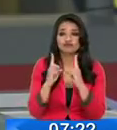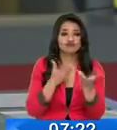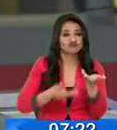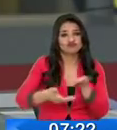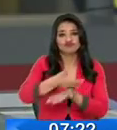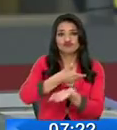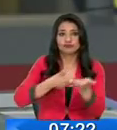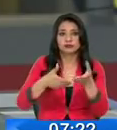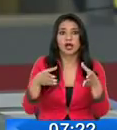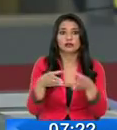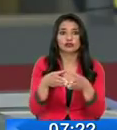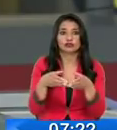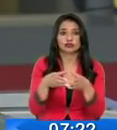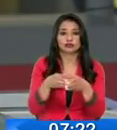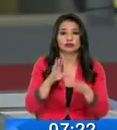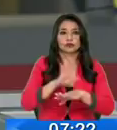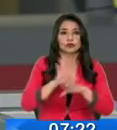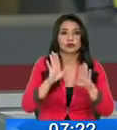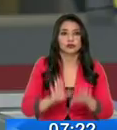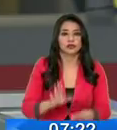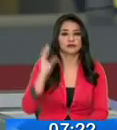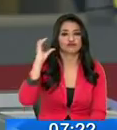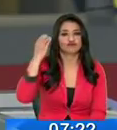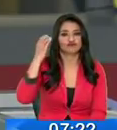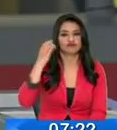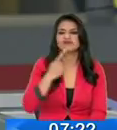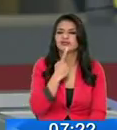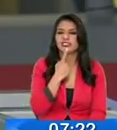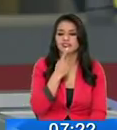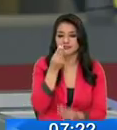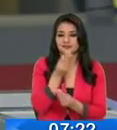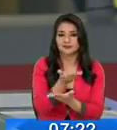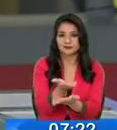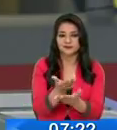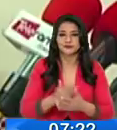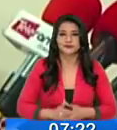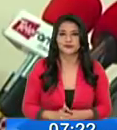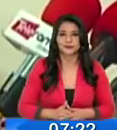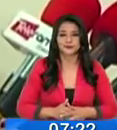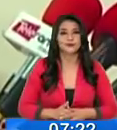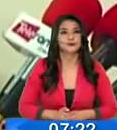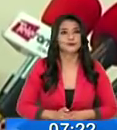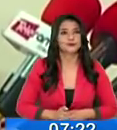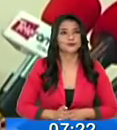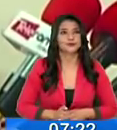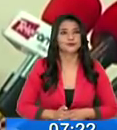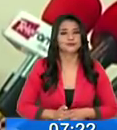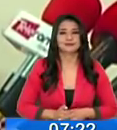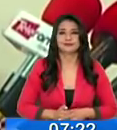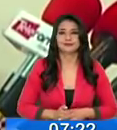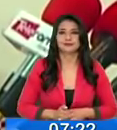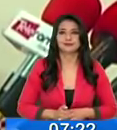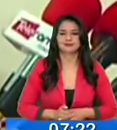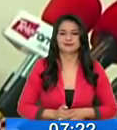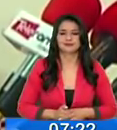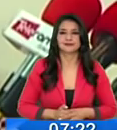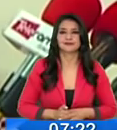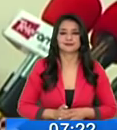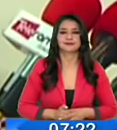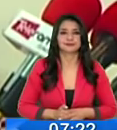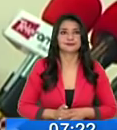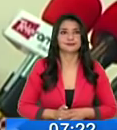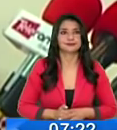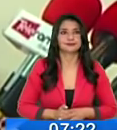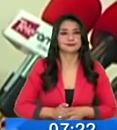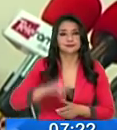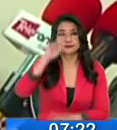con la Asociación Ecuatoriana de Radiodifusión. ¿Qué dijeron? Le contamos. Con más de 60 organizaciones. Al